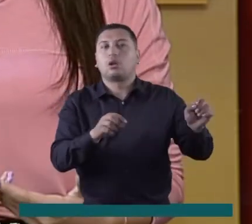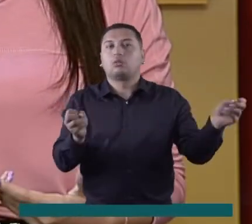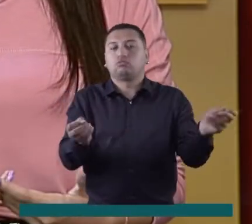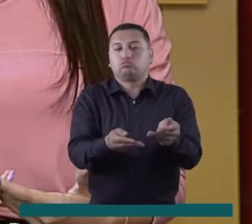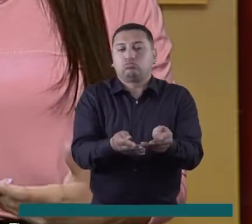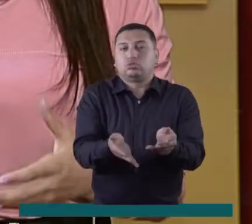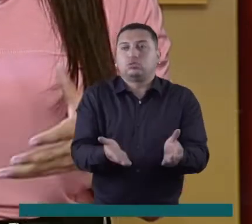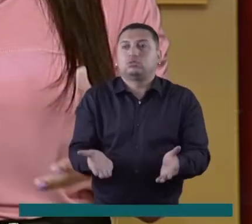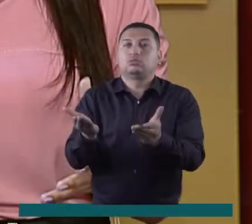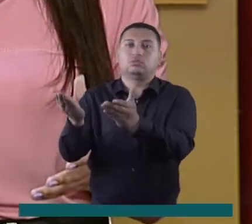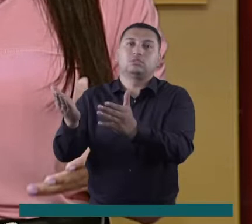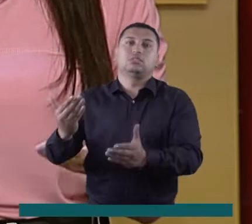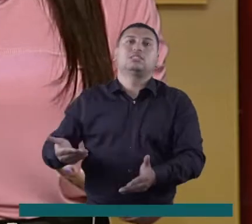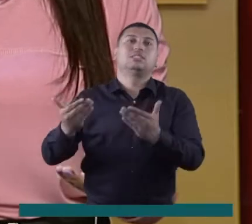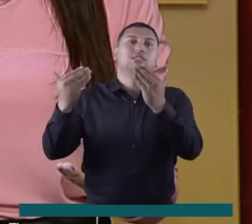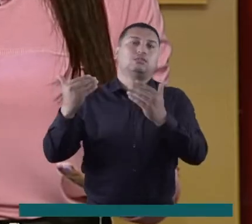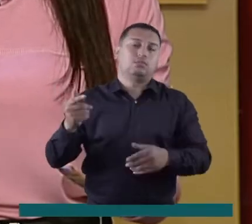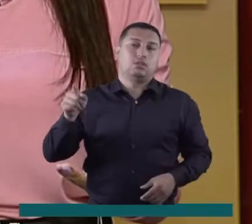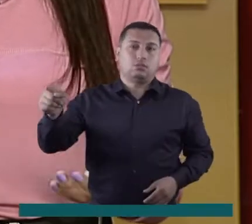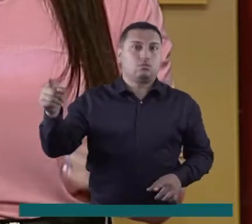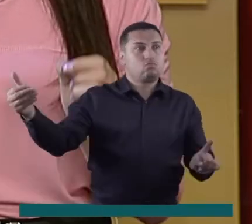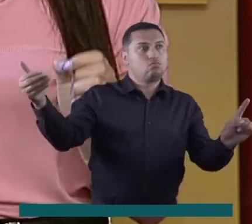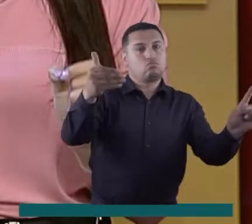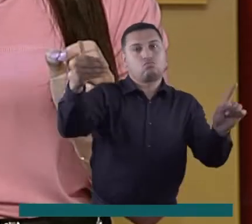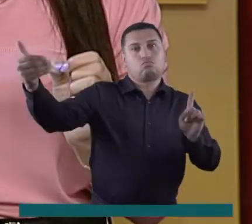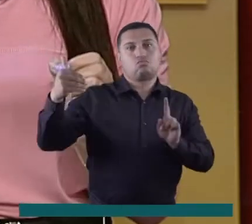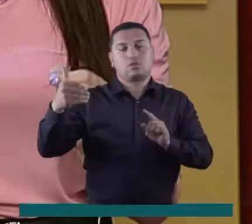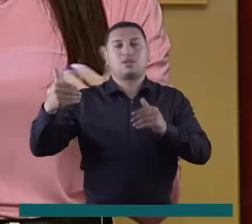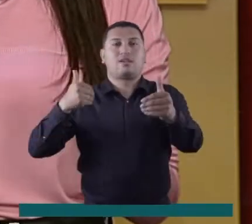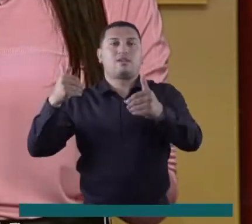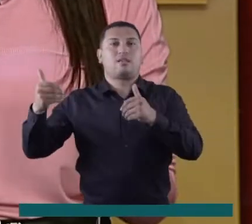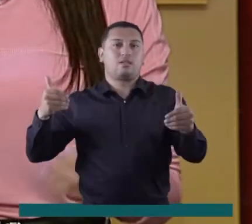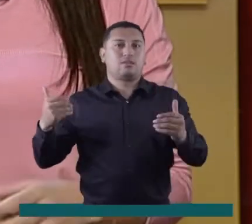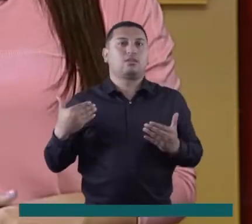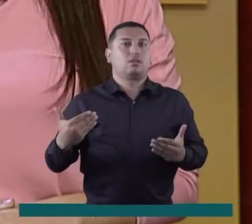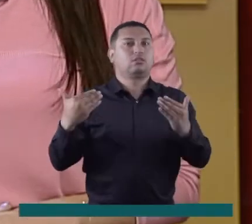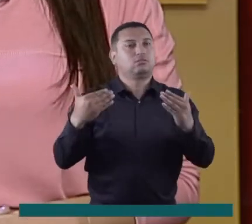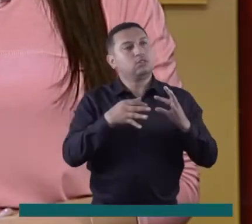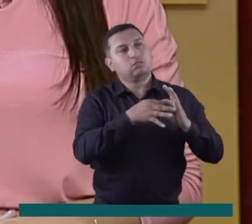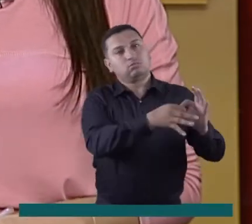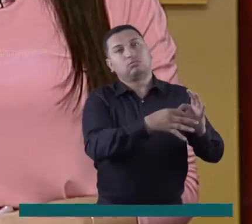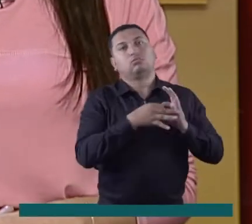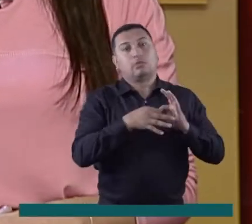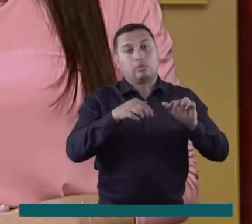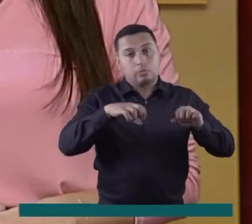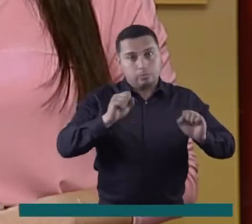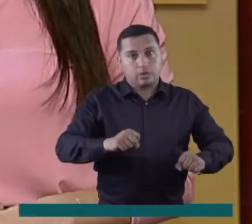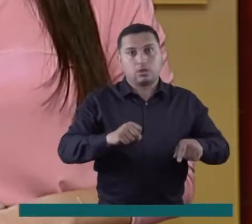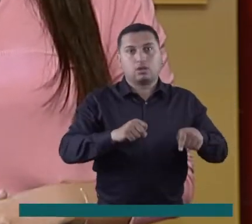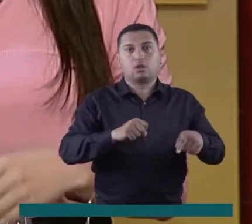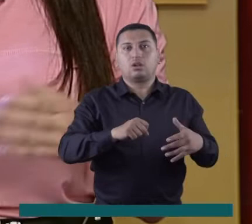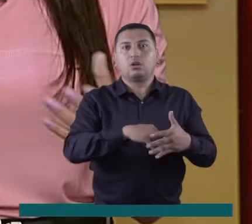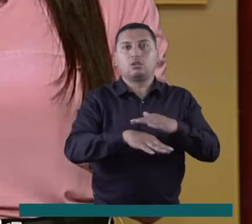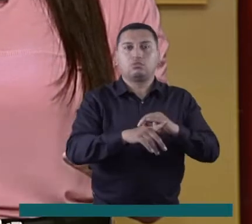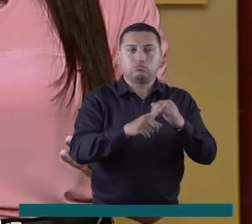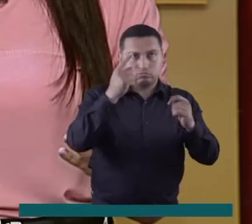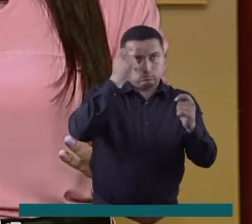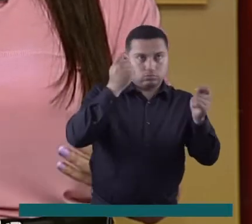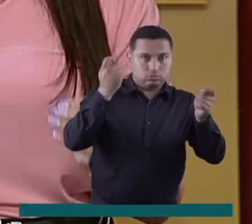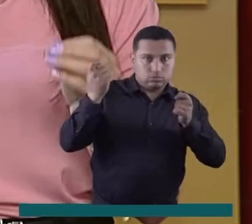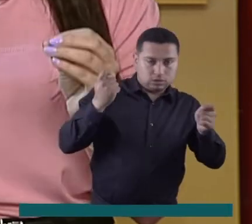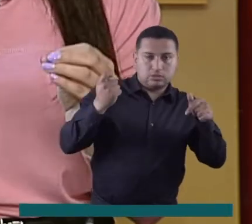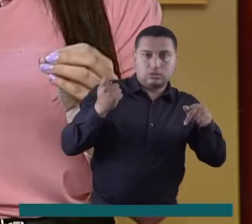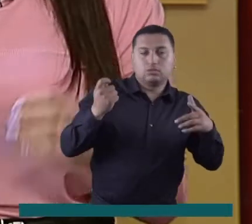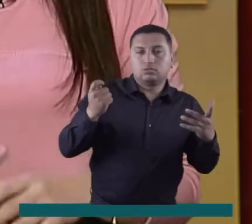para que el tipo de cliente sea similar en ambas marcas. Y esta fusión la puedas apoyar con estrategias de marketing, publicidad, entre otras